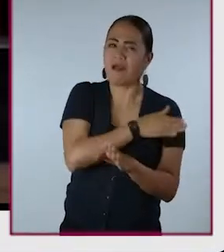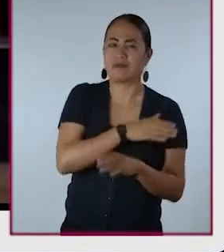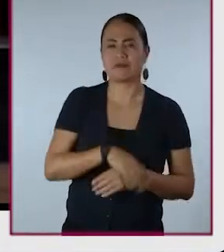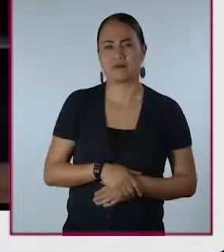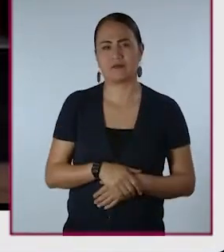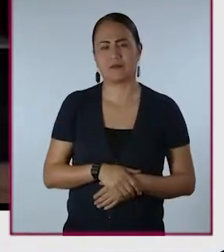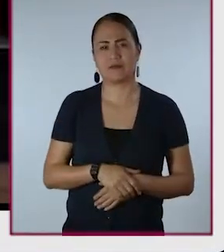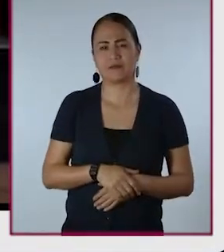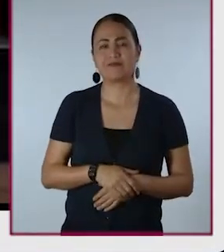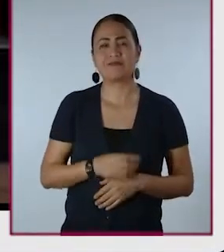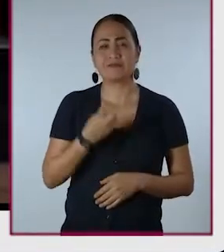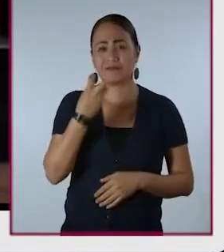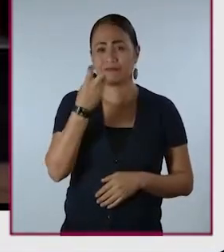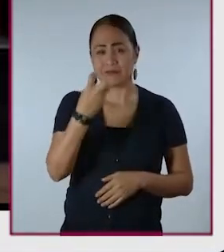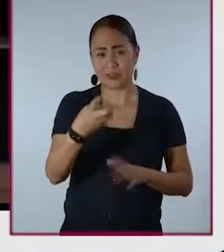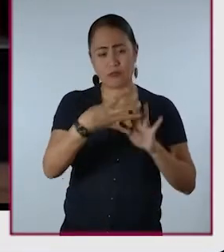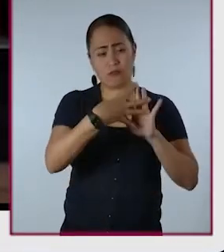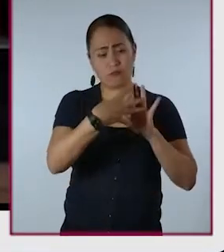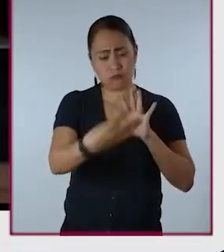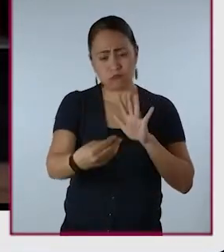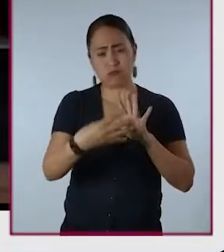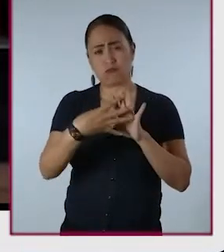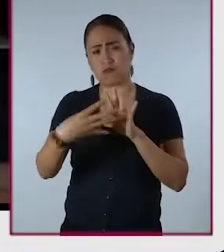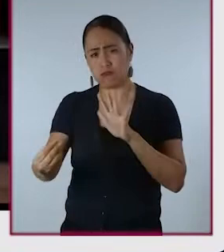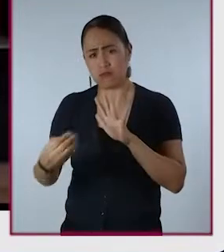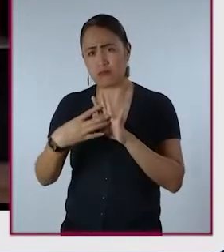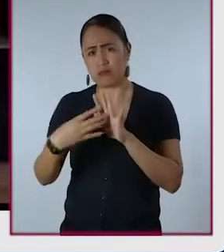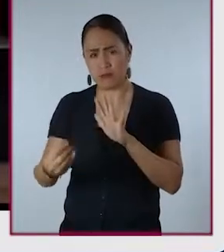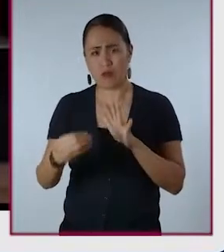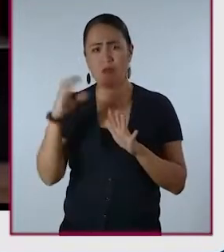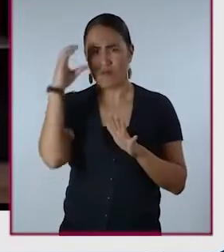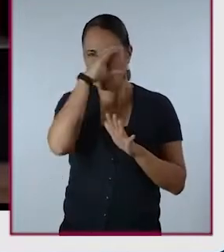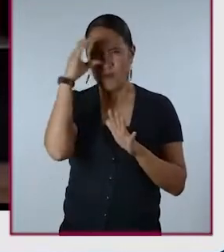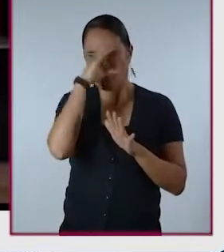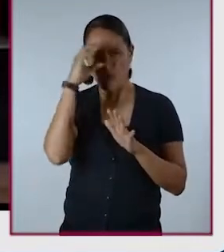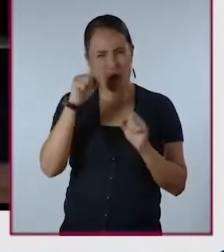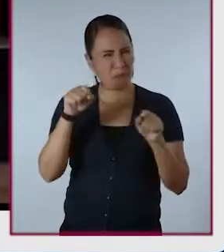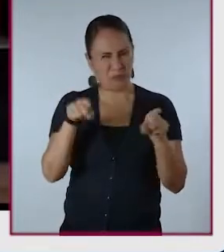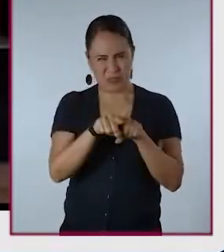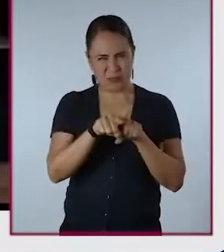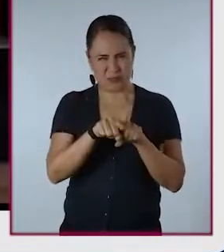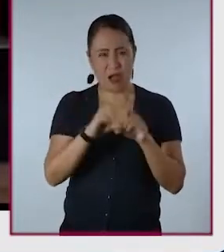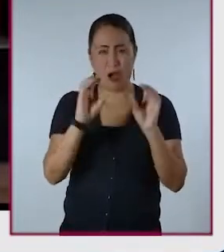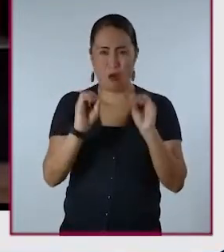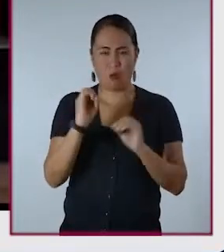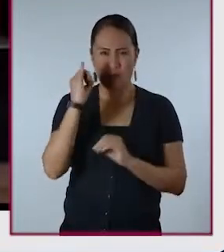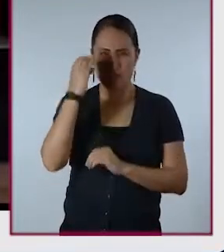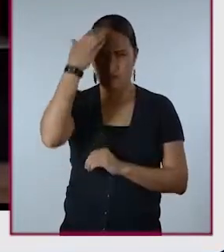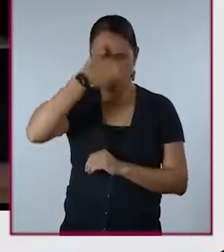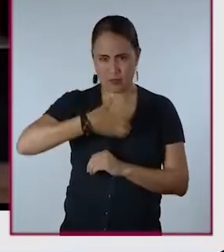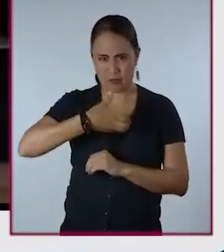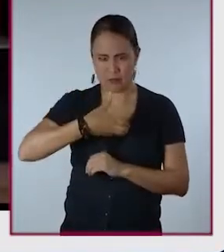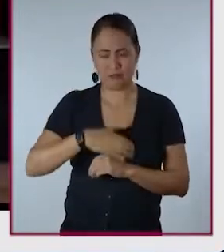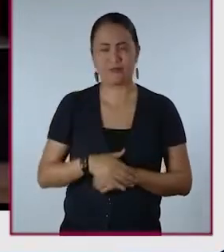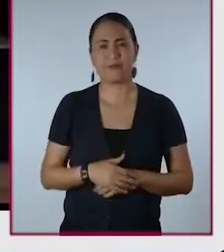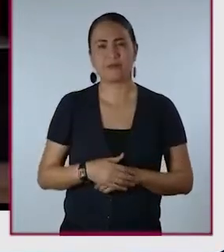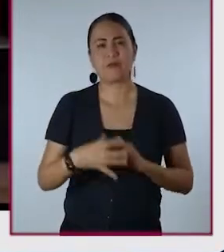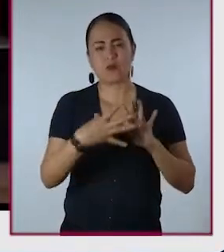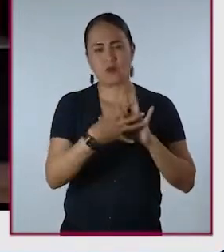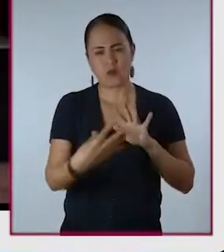Entonces, en esta cuestión de la reproducción mecánica de una fotografía o de una imagen, es